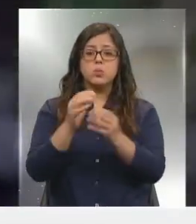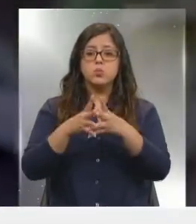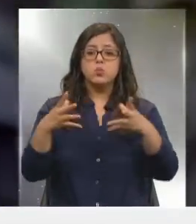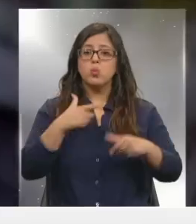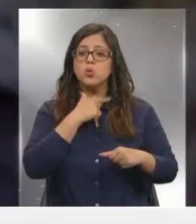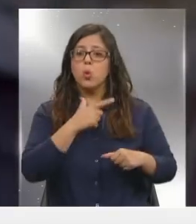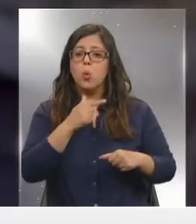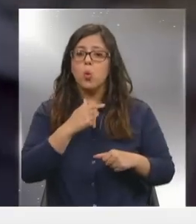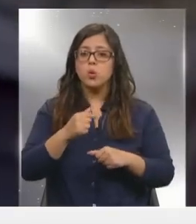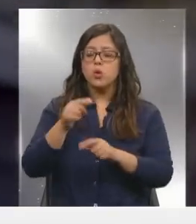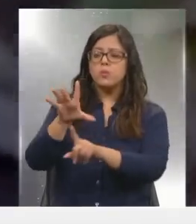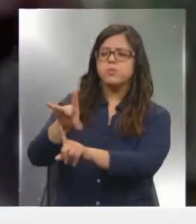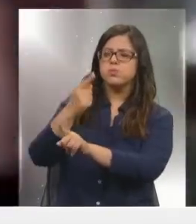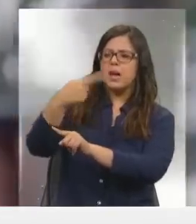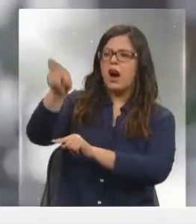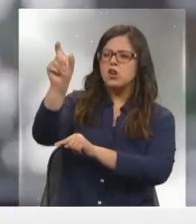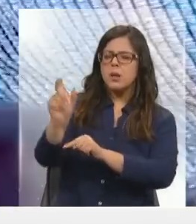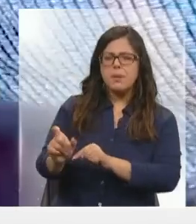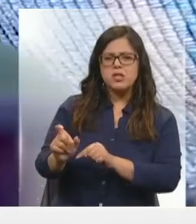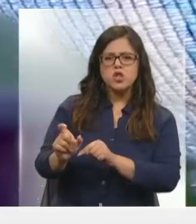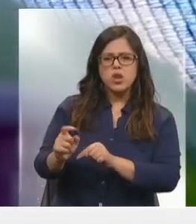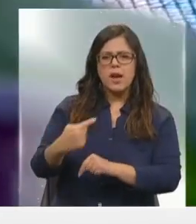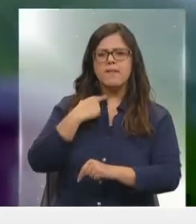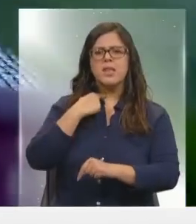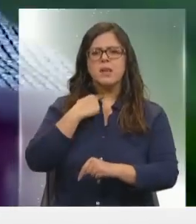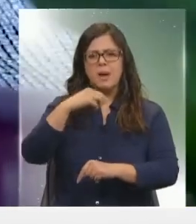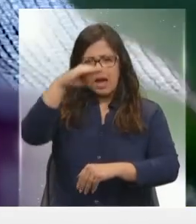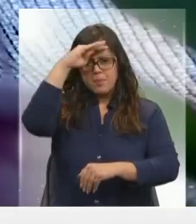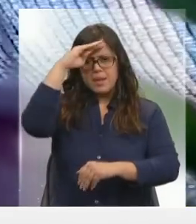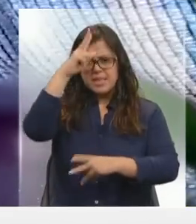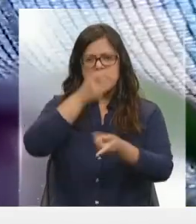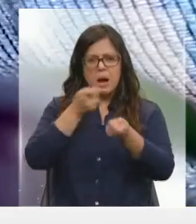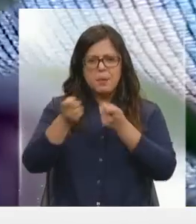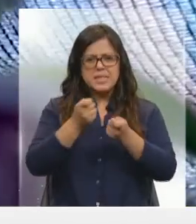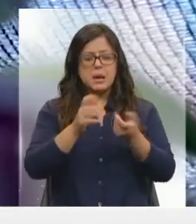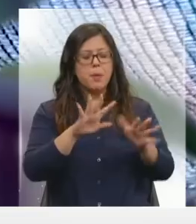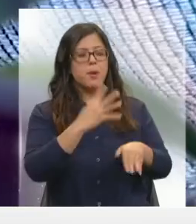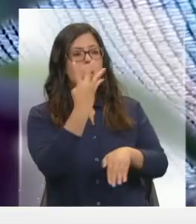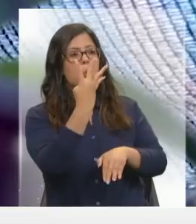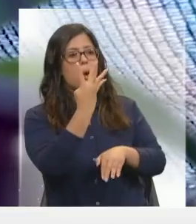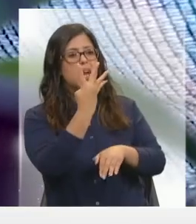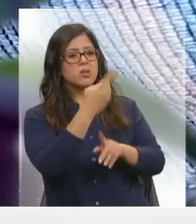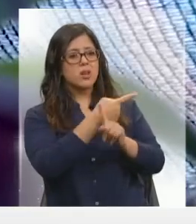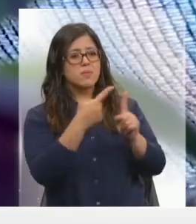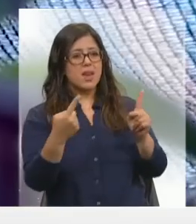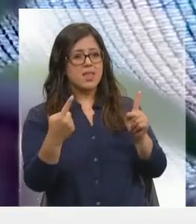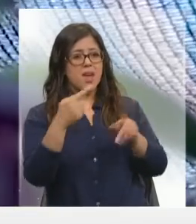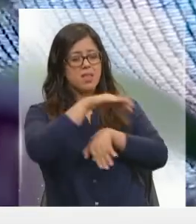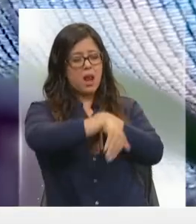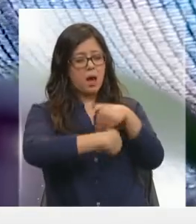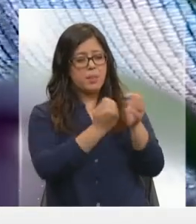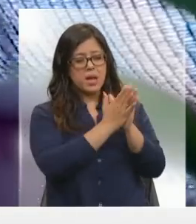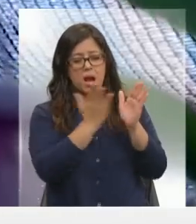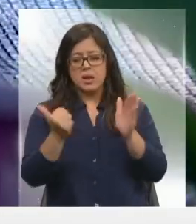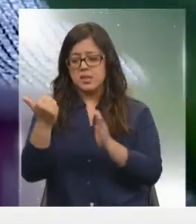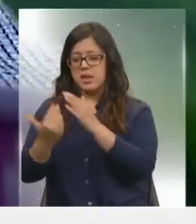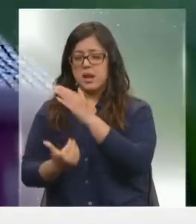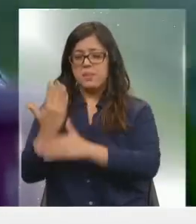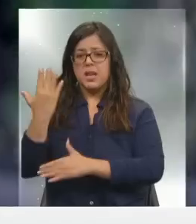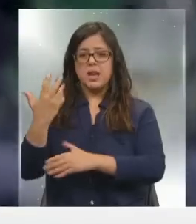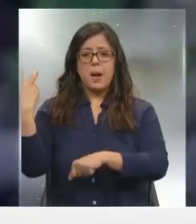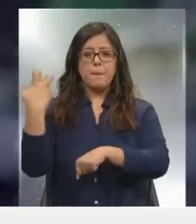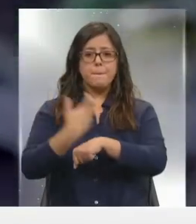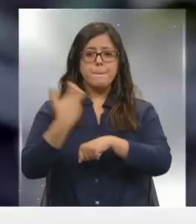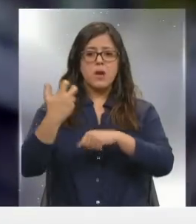víctima que vivió una experiencia similar. Entre las 4:30 de la mañana y 6:30 me robaron un